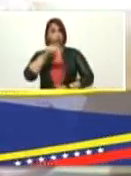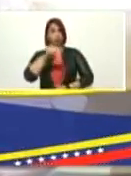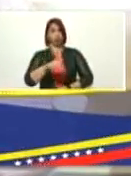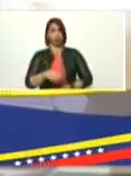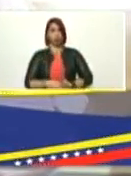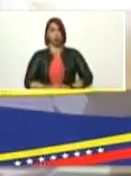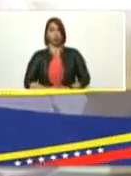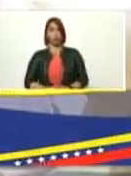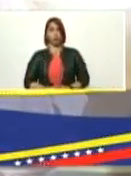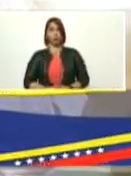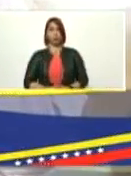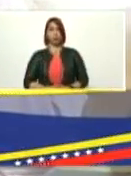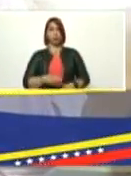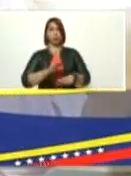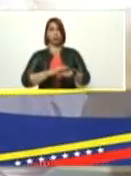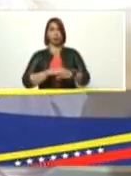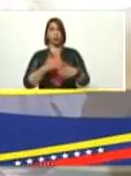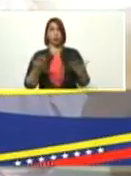porque